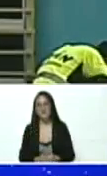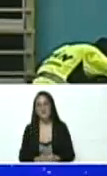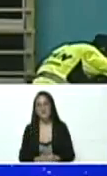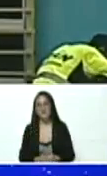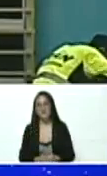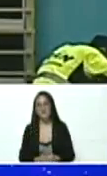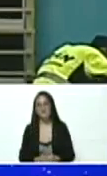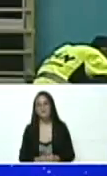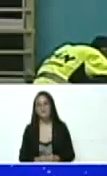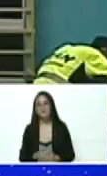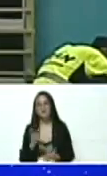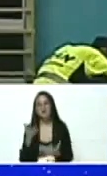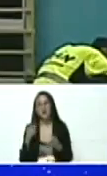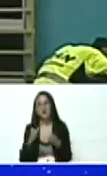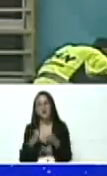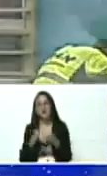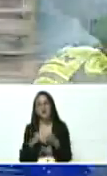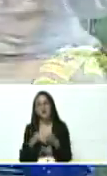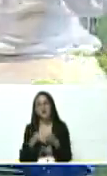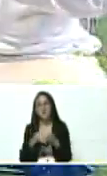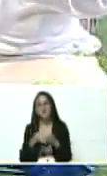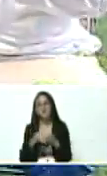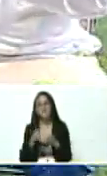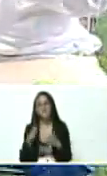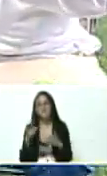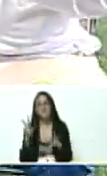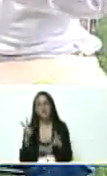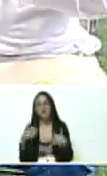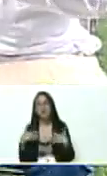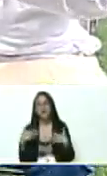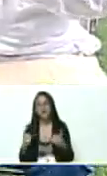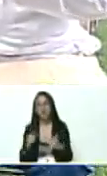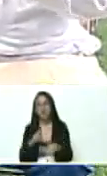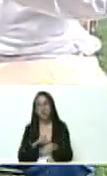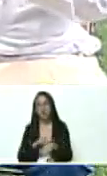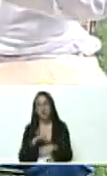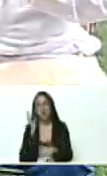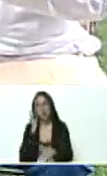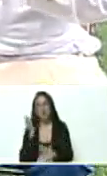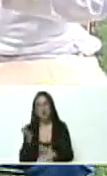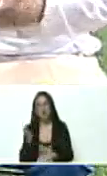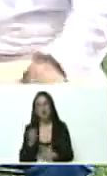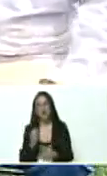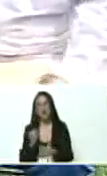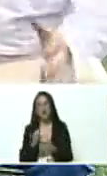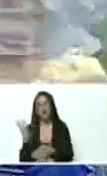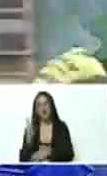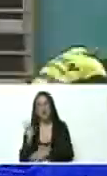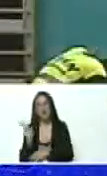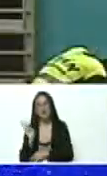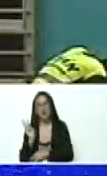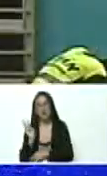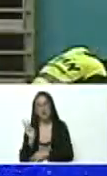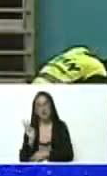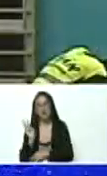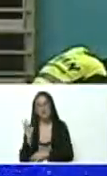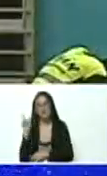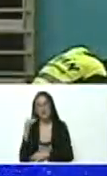en la Organización Panamericana de la Salud. Doctora Magaly Gutiérrez en Washington.